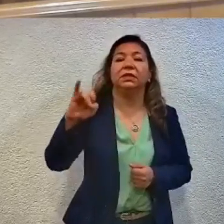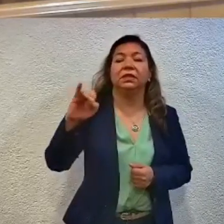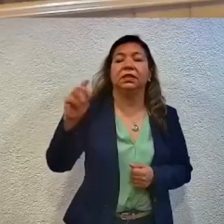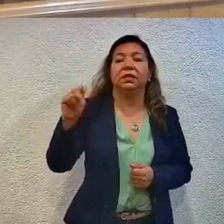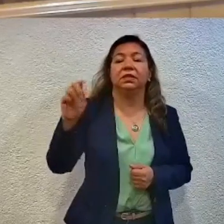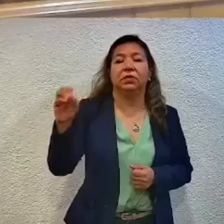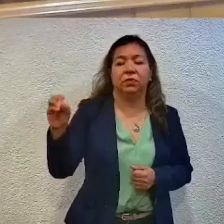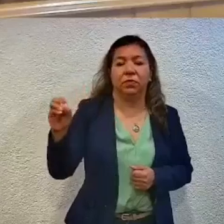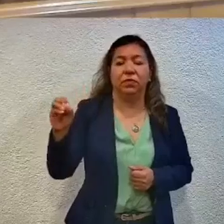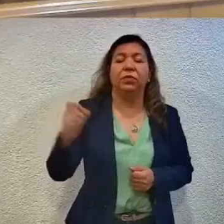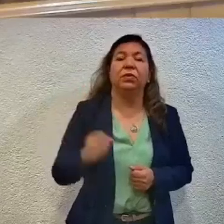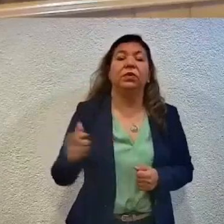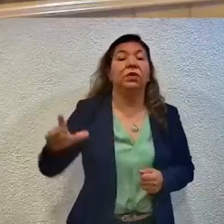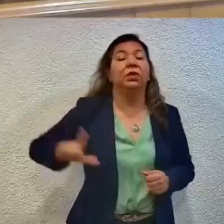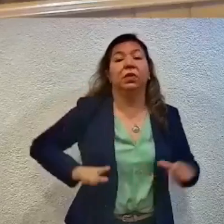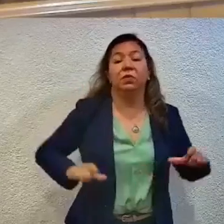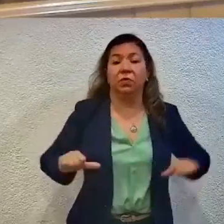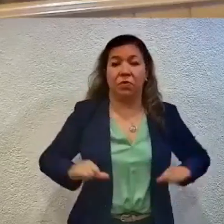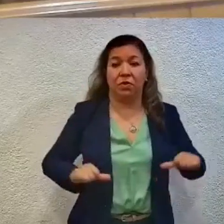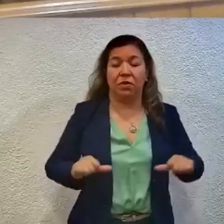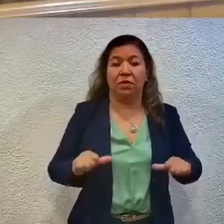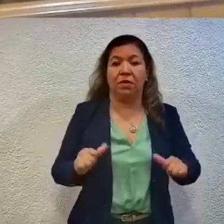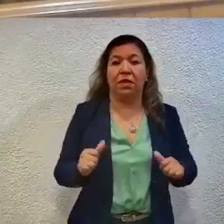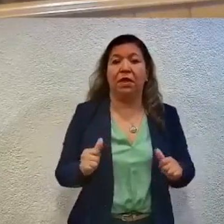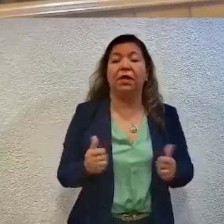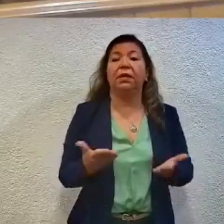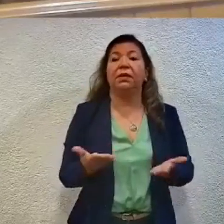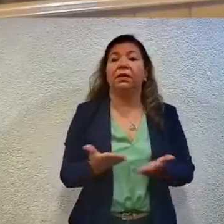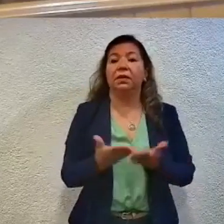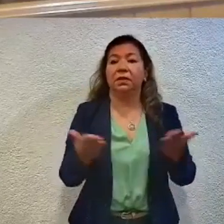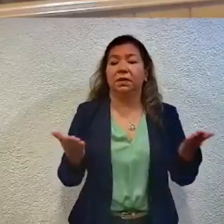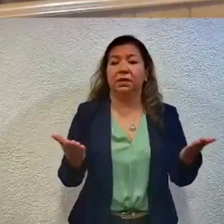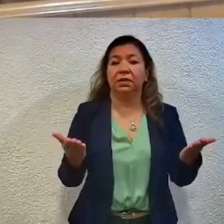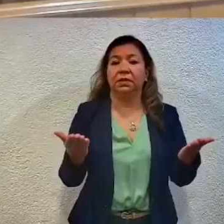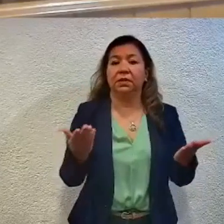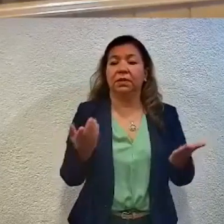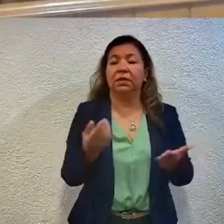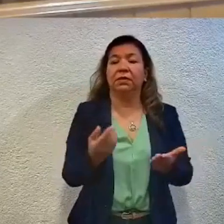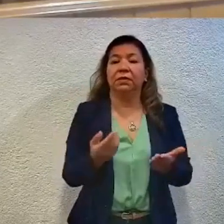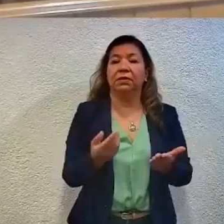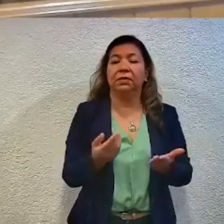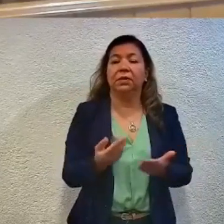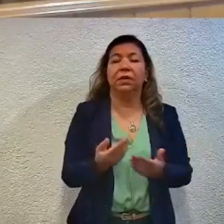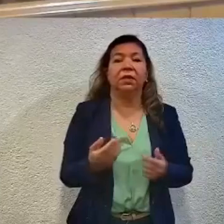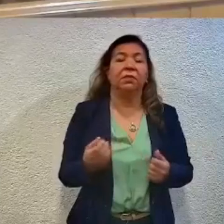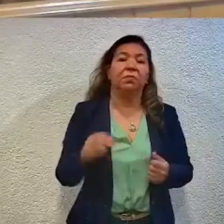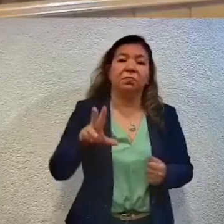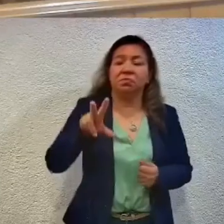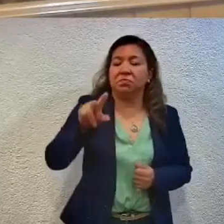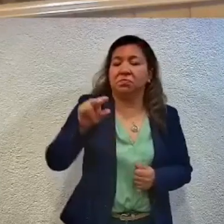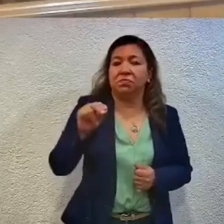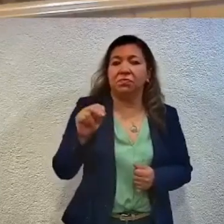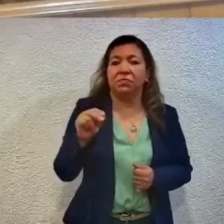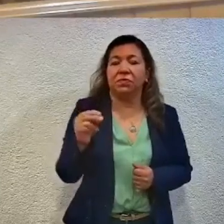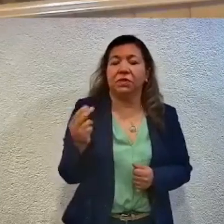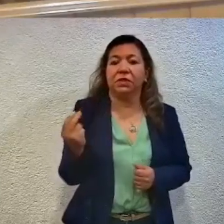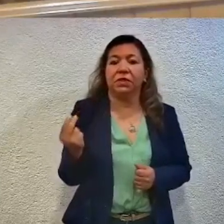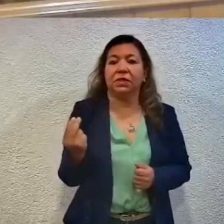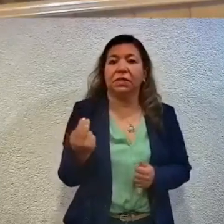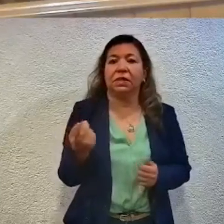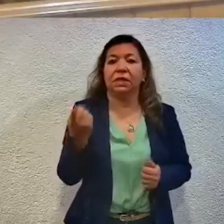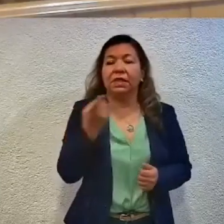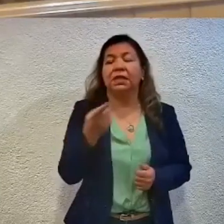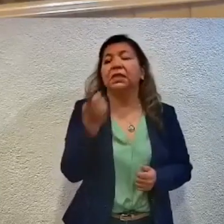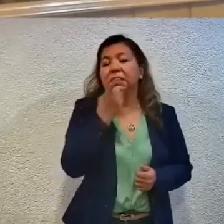autoridad responsable, razón por la que a la postre tal agravio resulta ineficaz e inoperante para revocar o modificar el acto